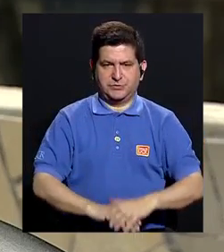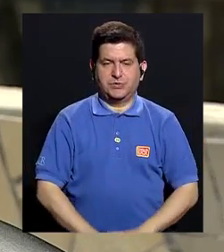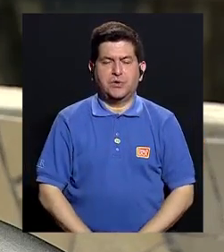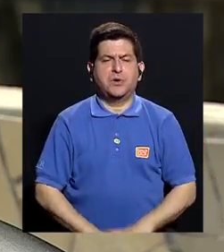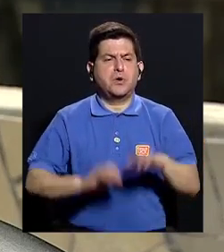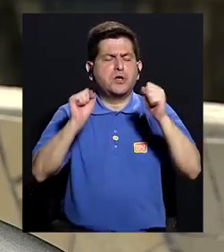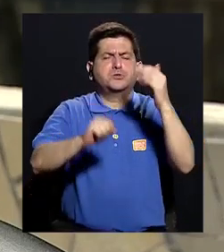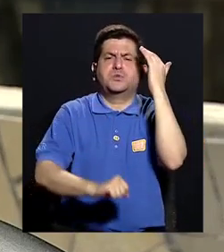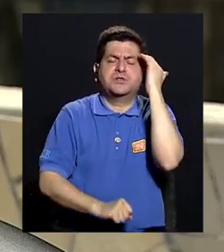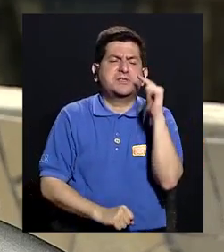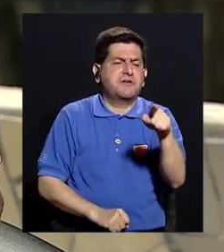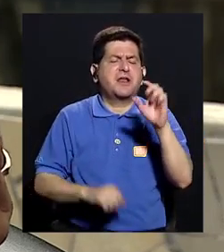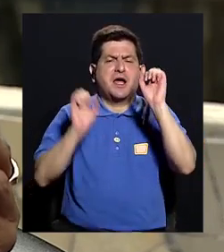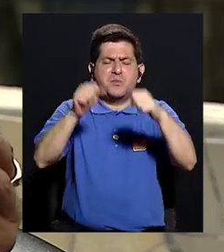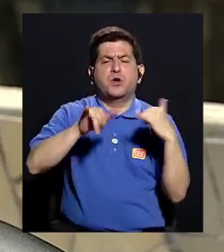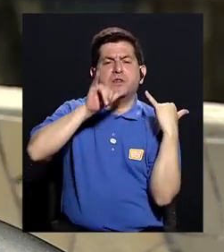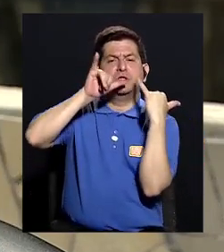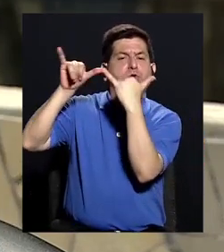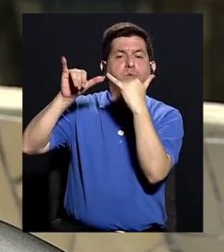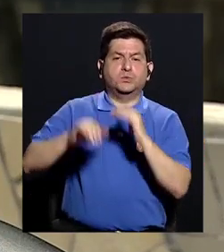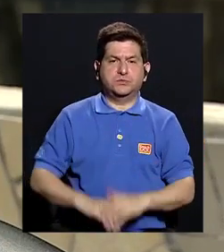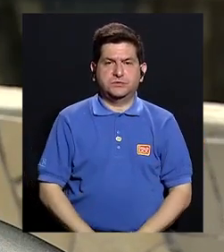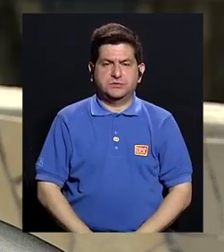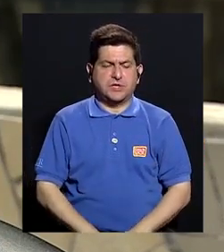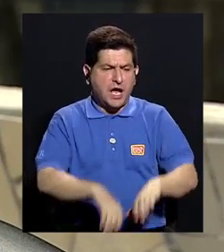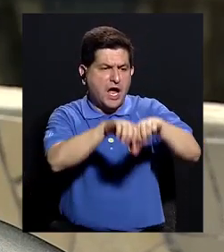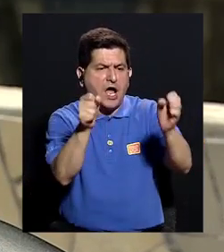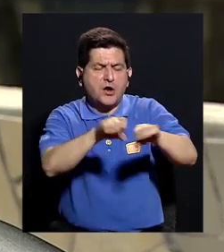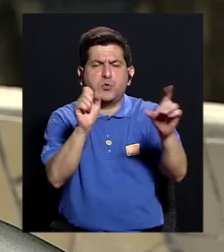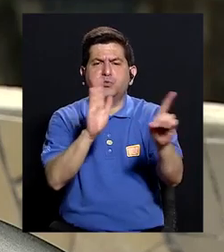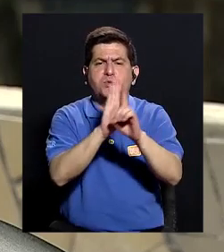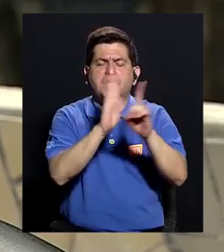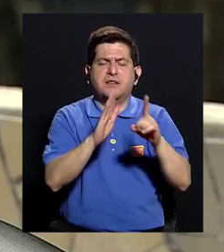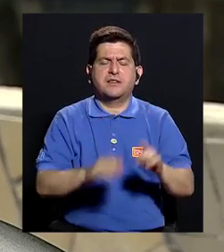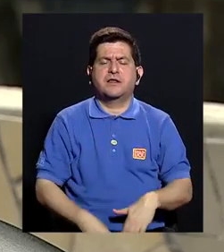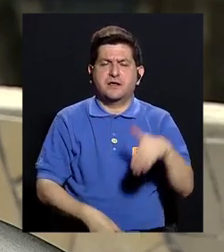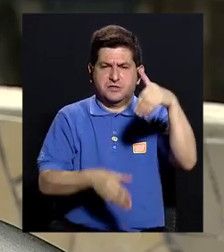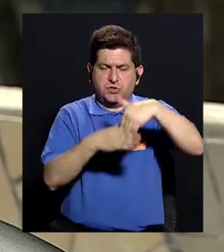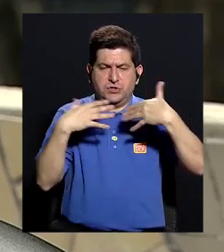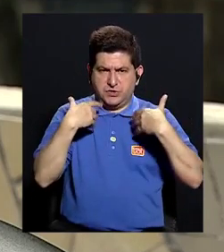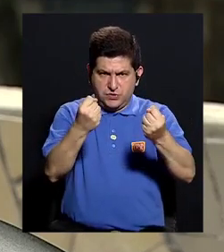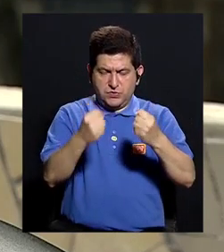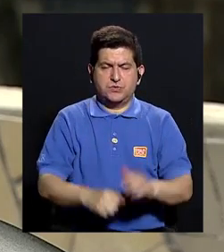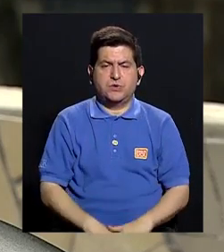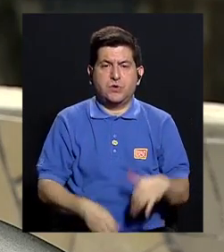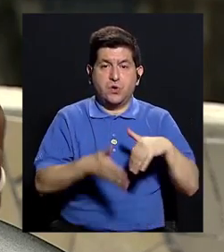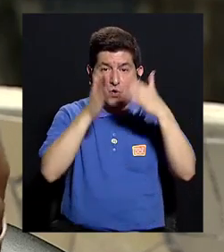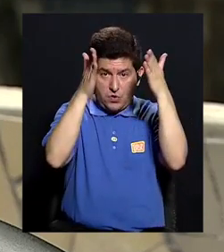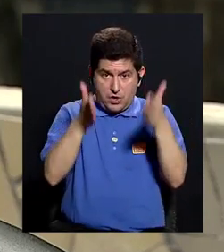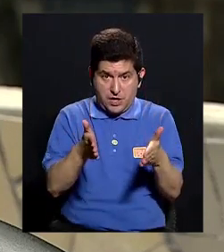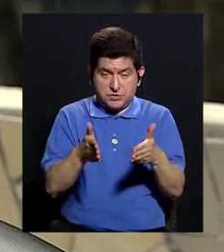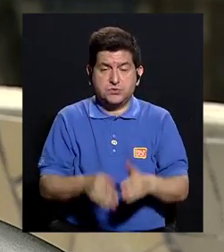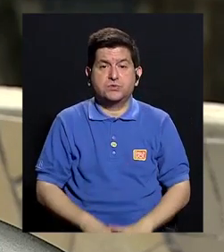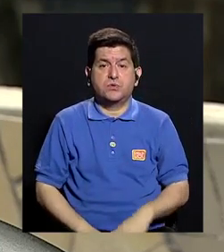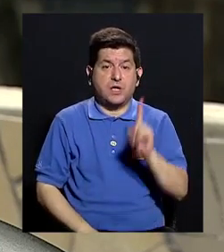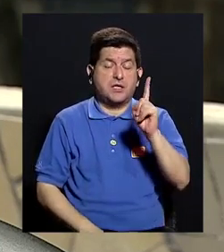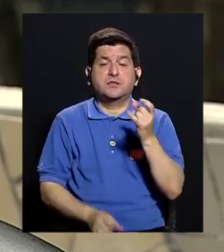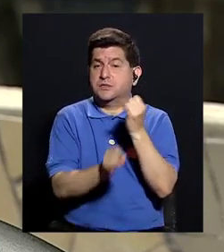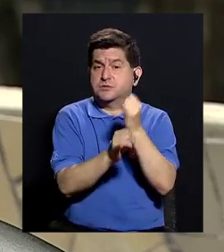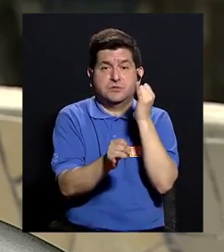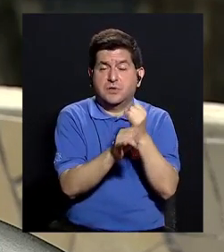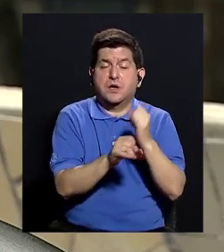personas puedan saber que ahí pueden denunciar que está siendo violado su derecho a la salud. Las y los estudiantes de